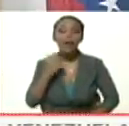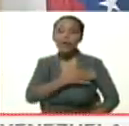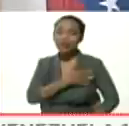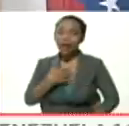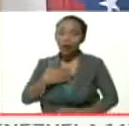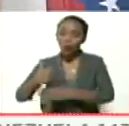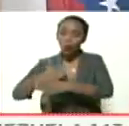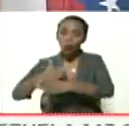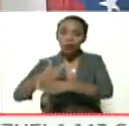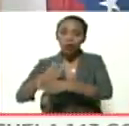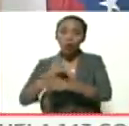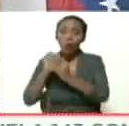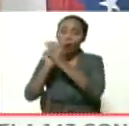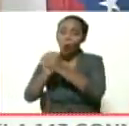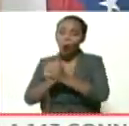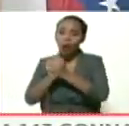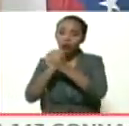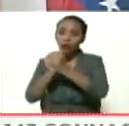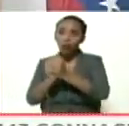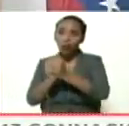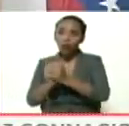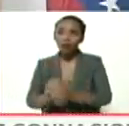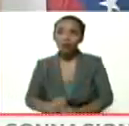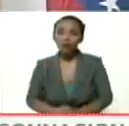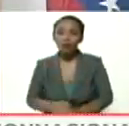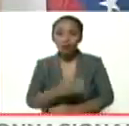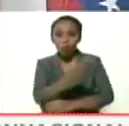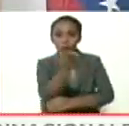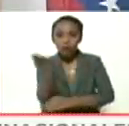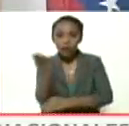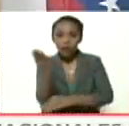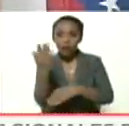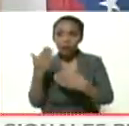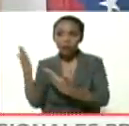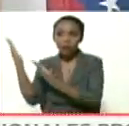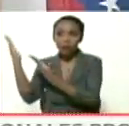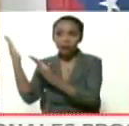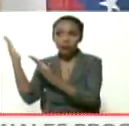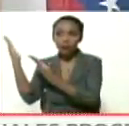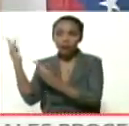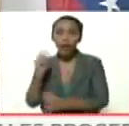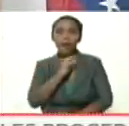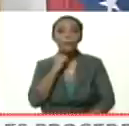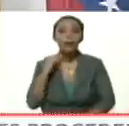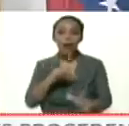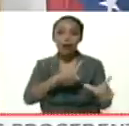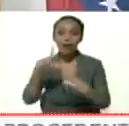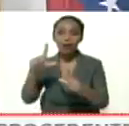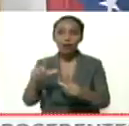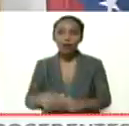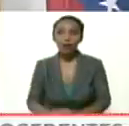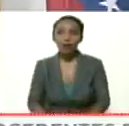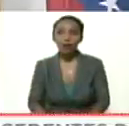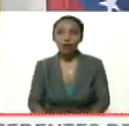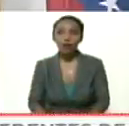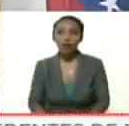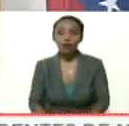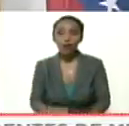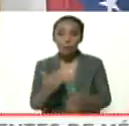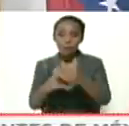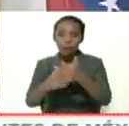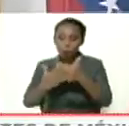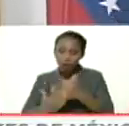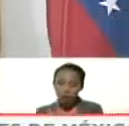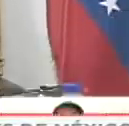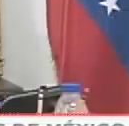compartir una oración con ustedes. Adelante, padre Numa Molina, ¿estamos listos? Vamos, adelante